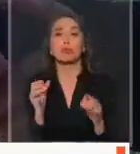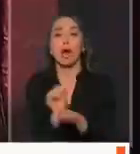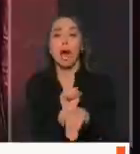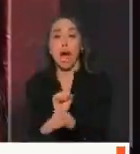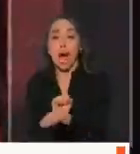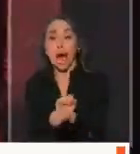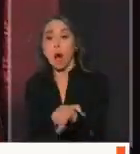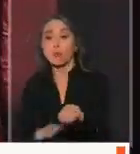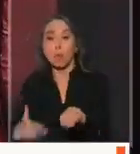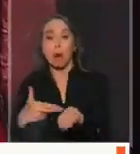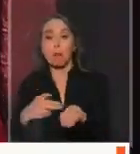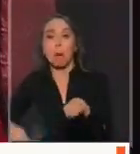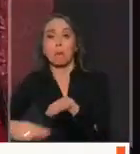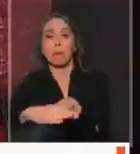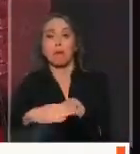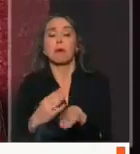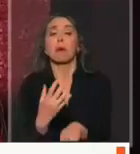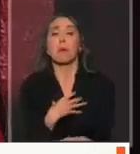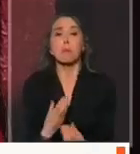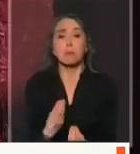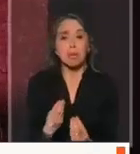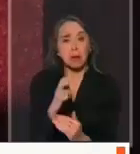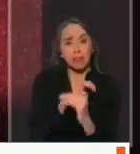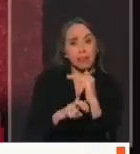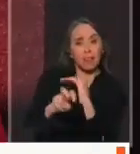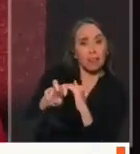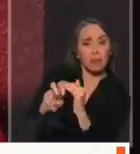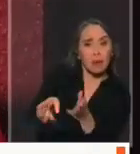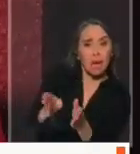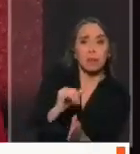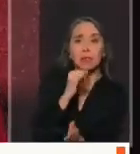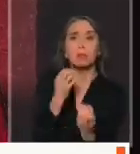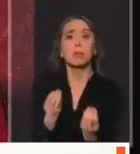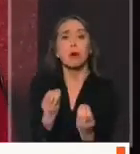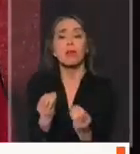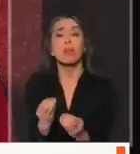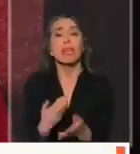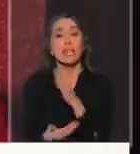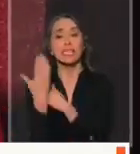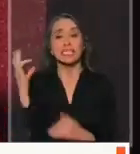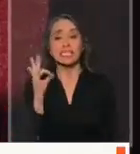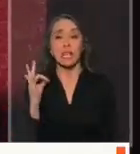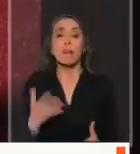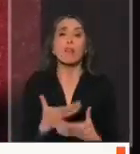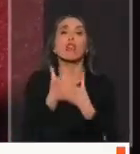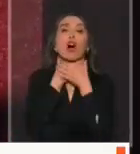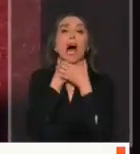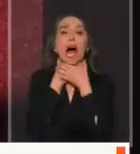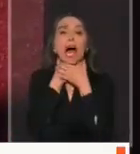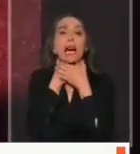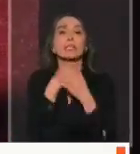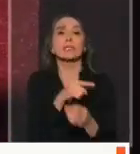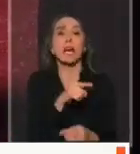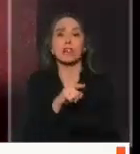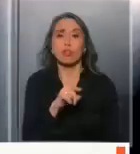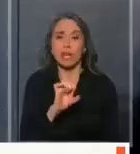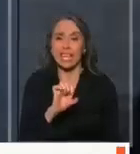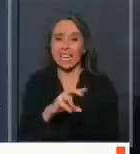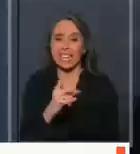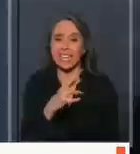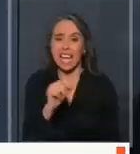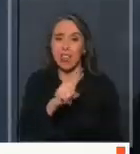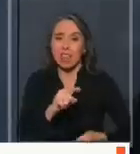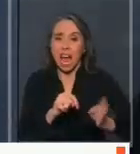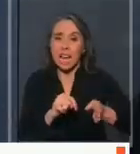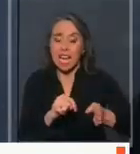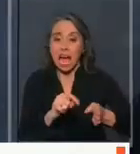también. Temor salir a la calle porque no sabéis lo que te va a pasar. Justo el día anterior, sábado, habían asaltado en Edras a una niña.